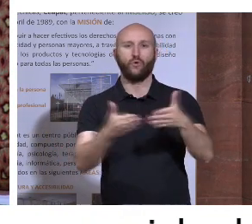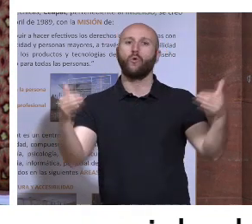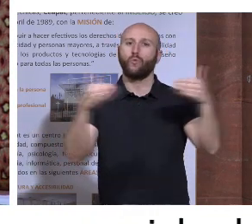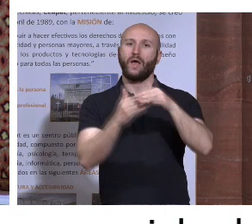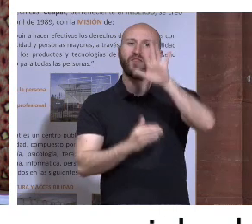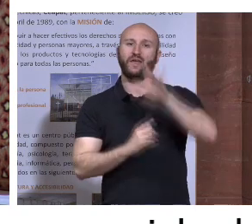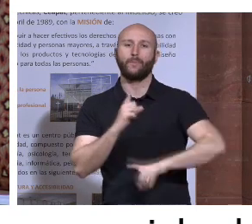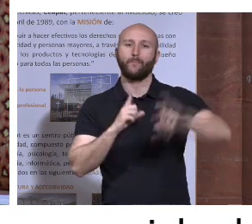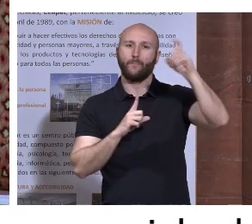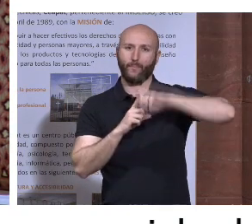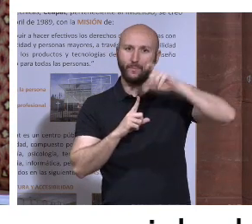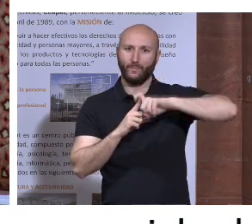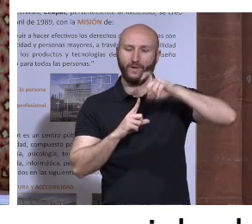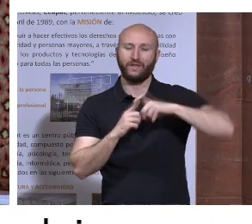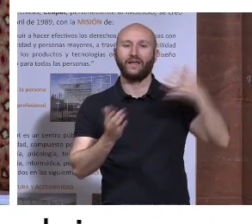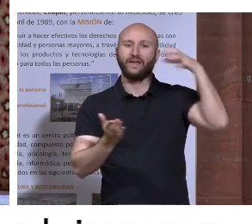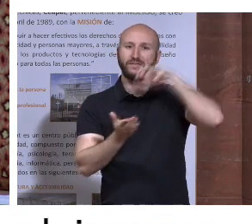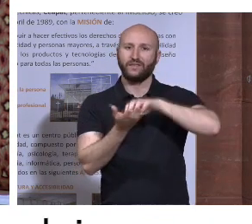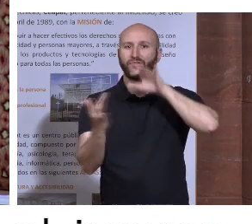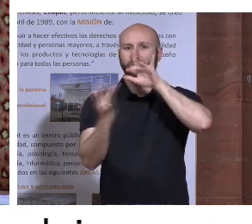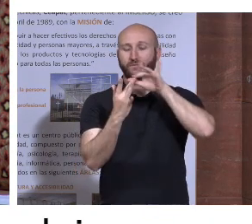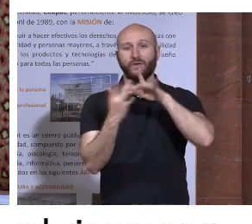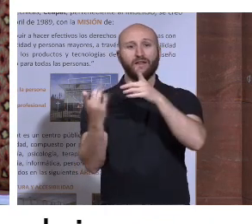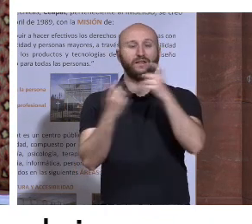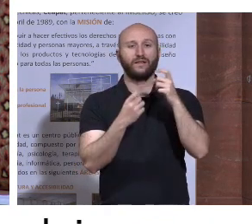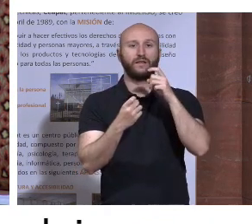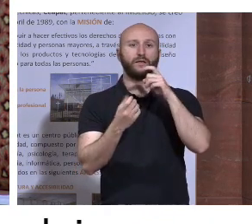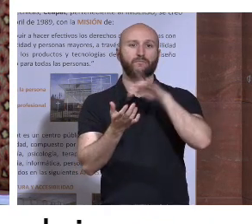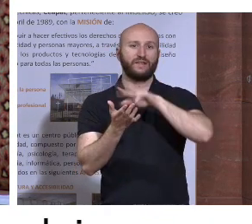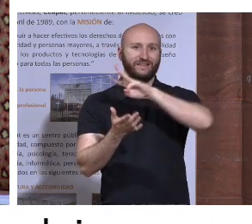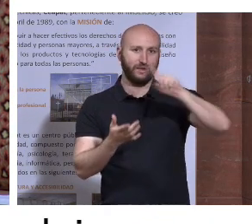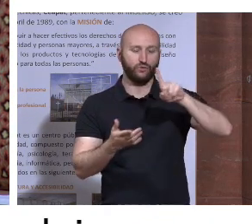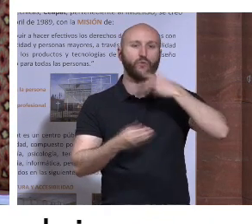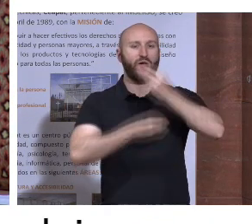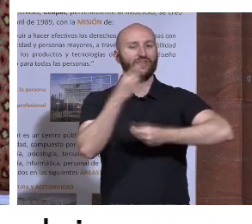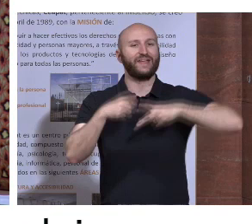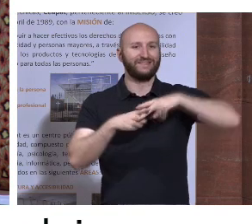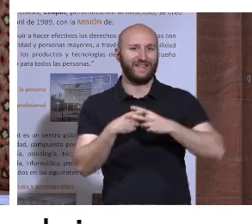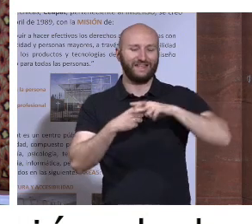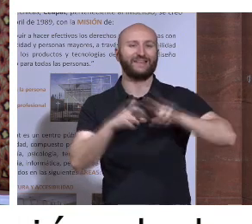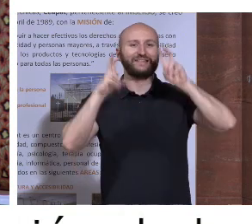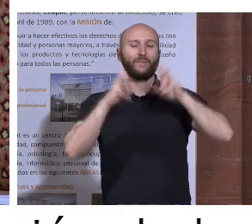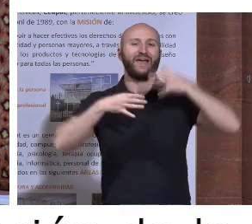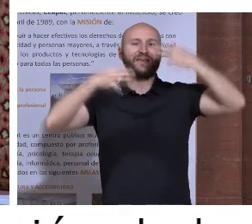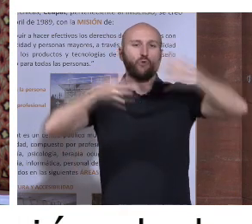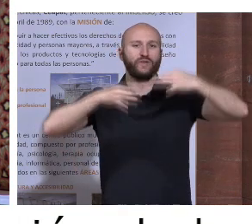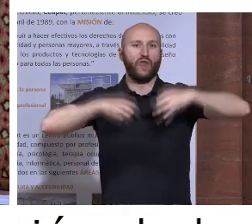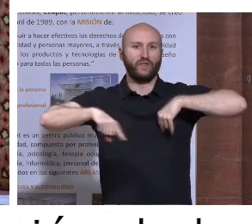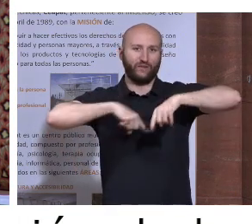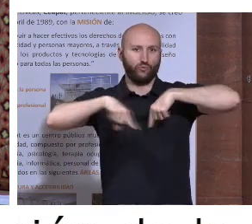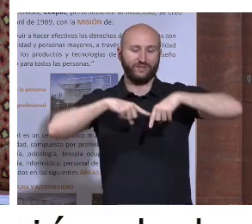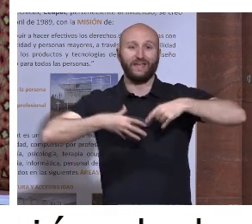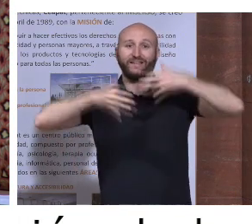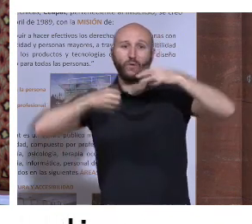mayo, dentro de la celebración de la Semana Internacional, que es del 27 al 31, vamos a realizar un taller sobre seguridad en el transporte, seguridad infantil